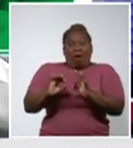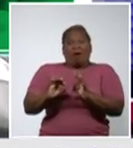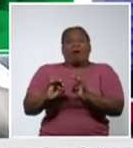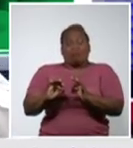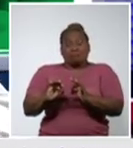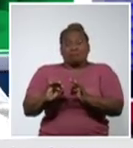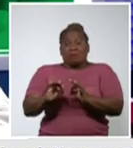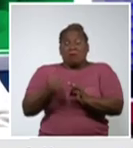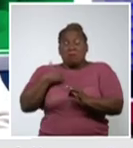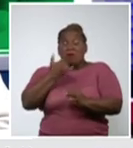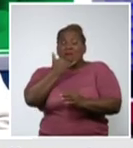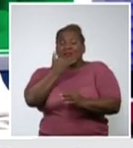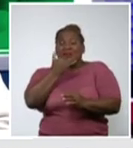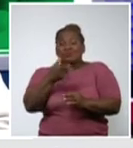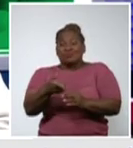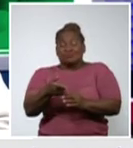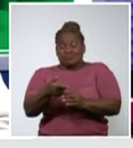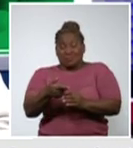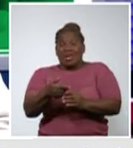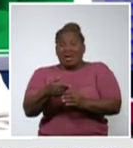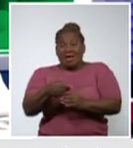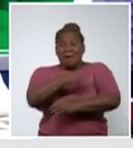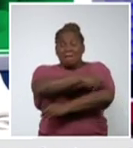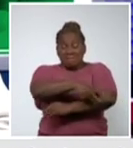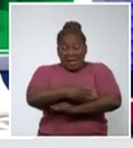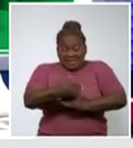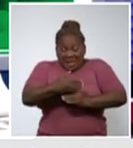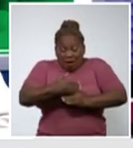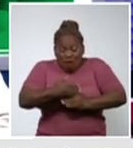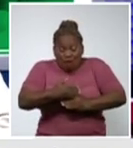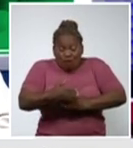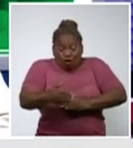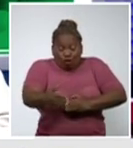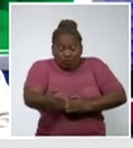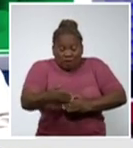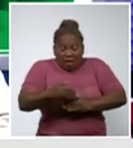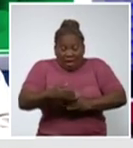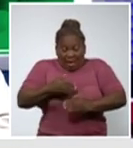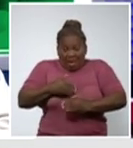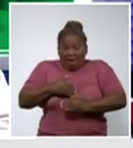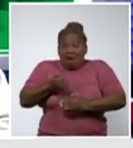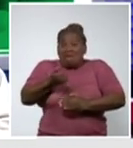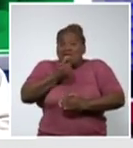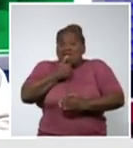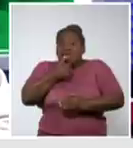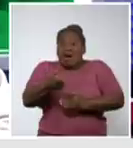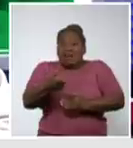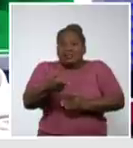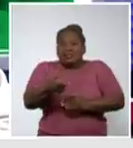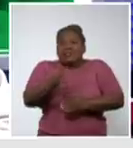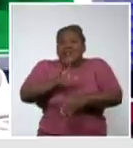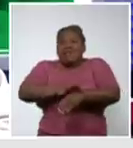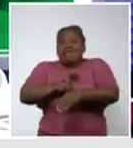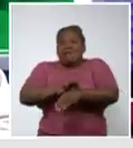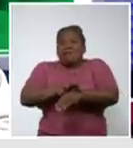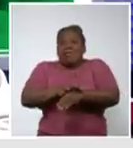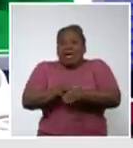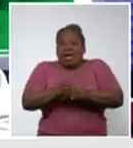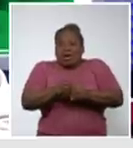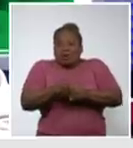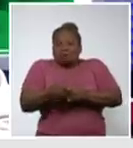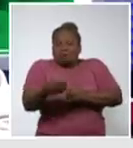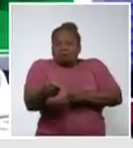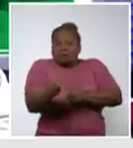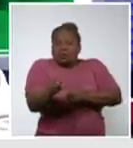son fronteras que se pasan de un lugar a otro con regulaciones, pero pasa, pues el número